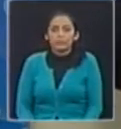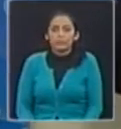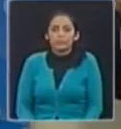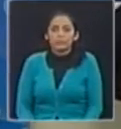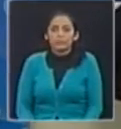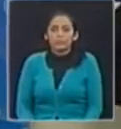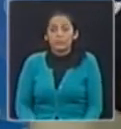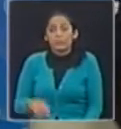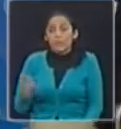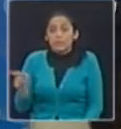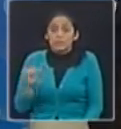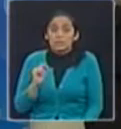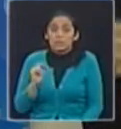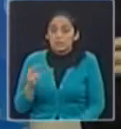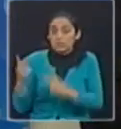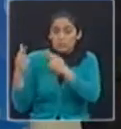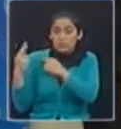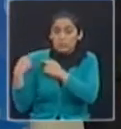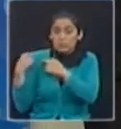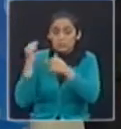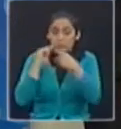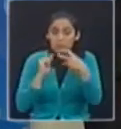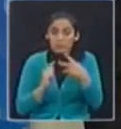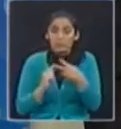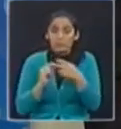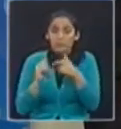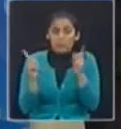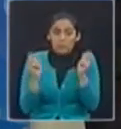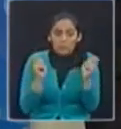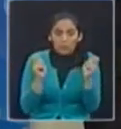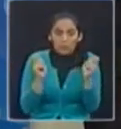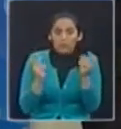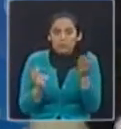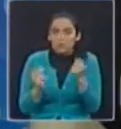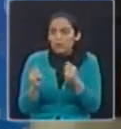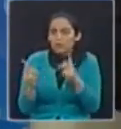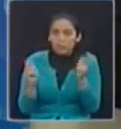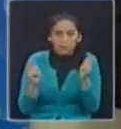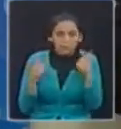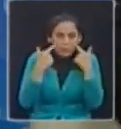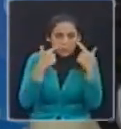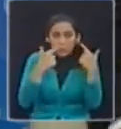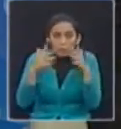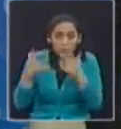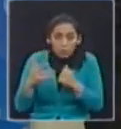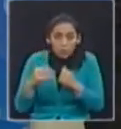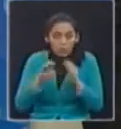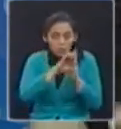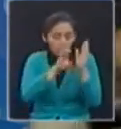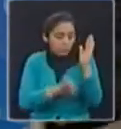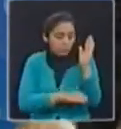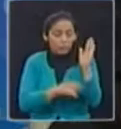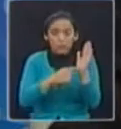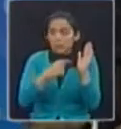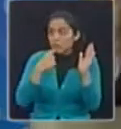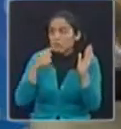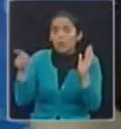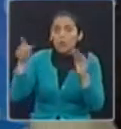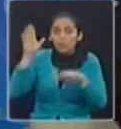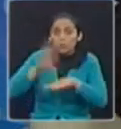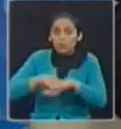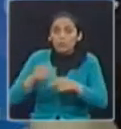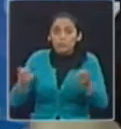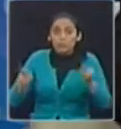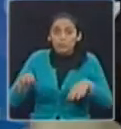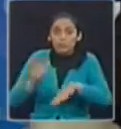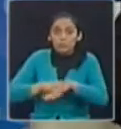su responsabilidad, que la ley la denomina culpa. Sin embargo, una vez que comienzan las